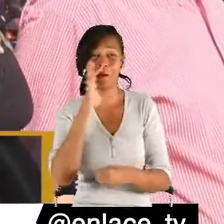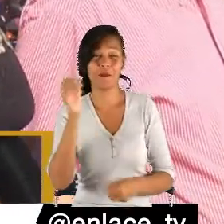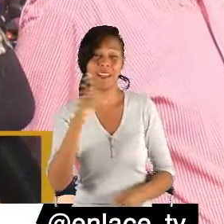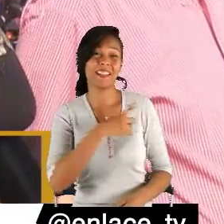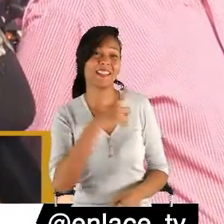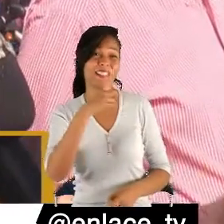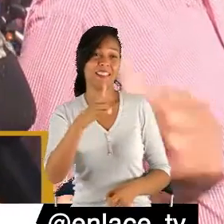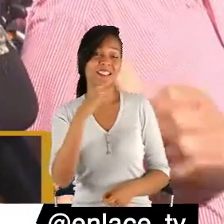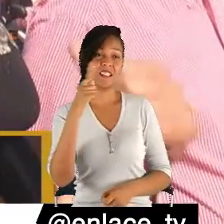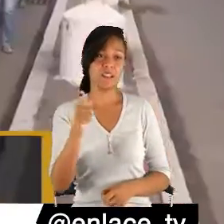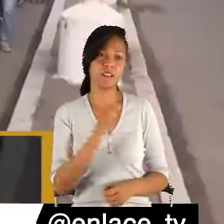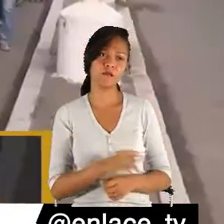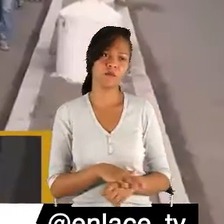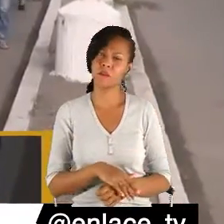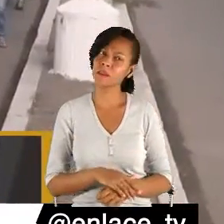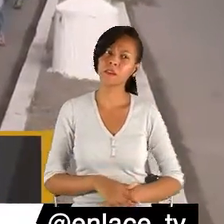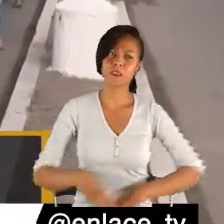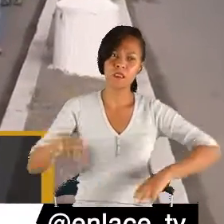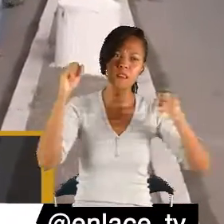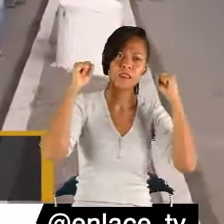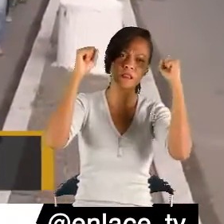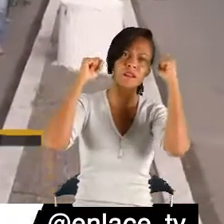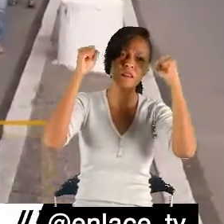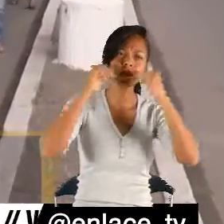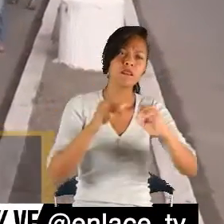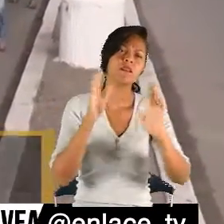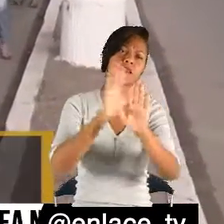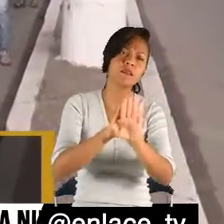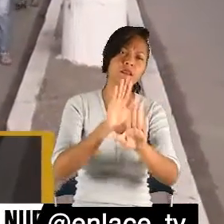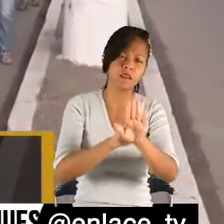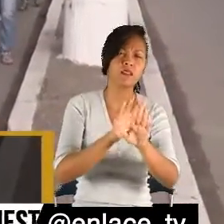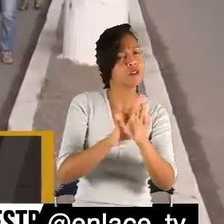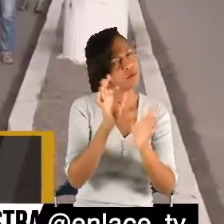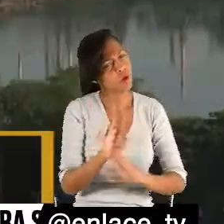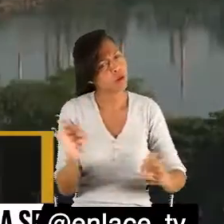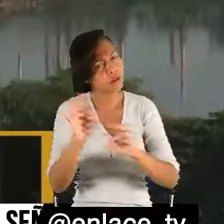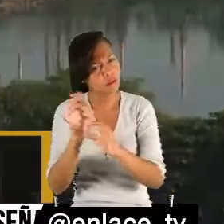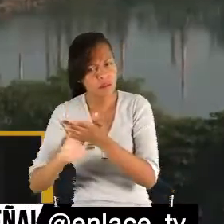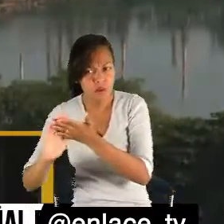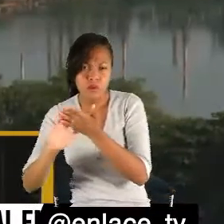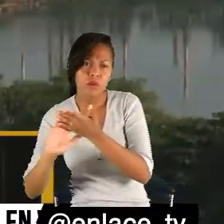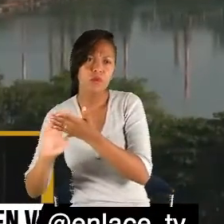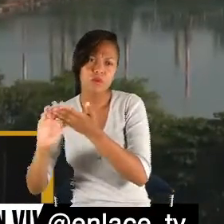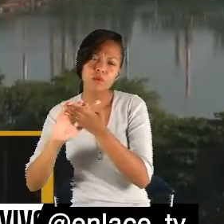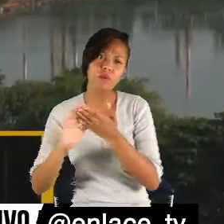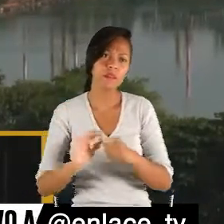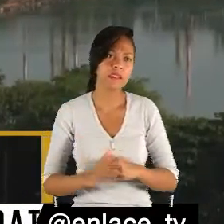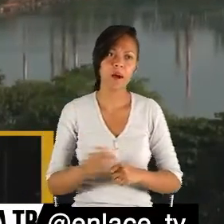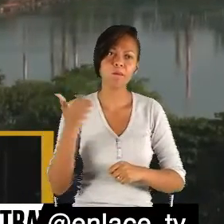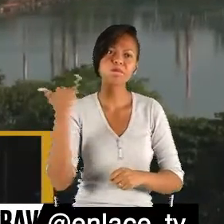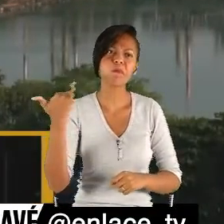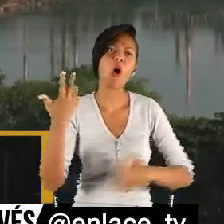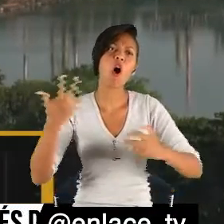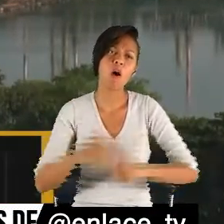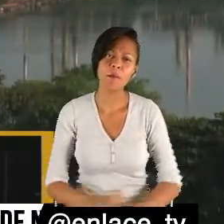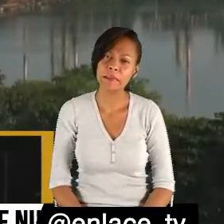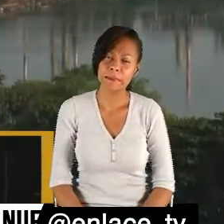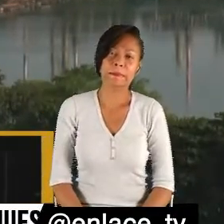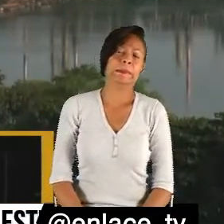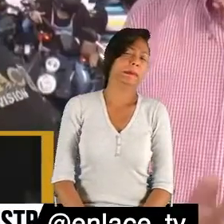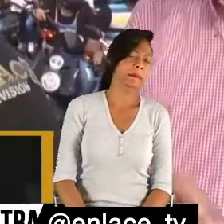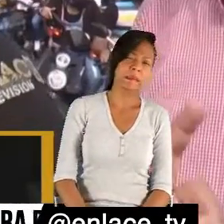reconocido por su constante tarea en la defensa del plan de modernización de la refinería de barrancabermeja insistió en que las condiciones de ese complejo industrial no son las mejores